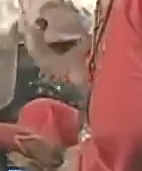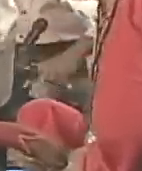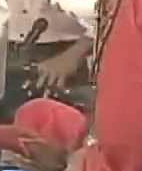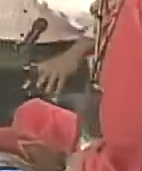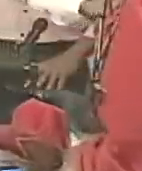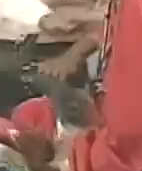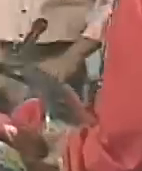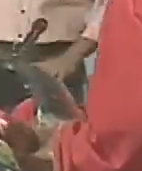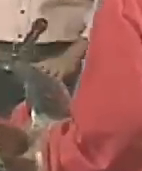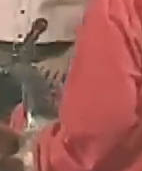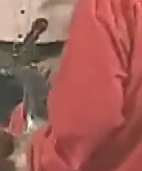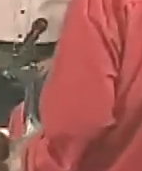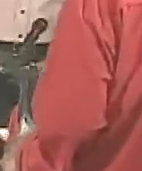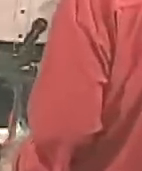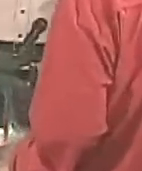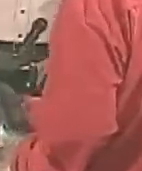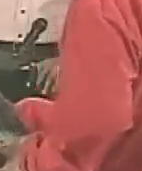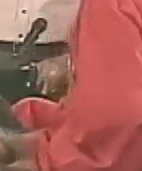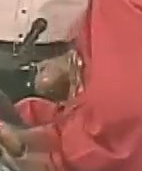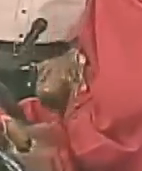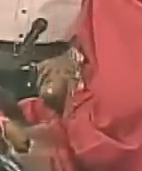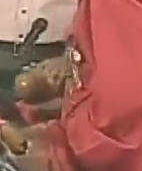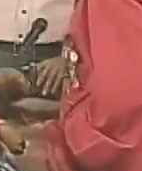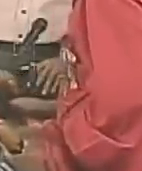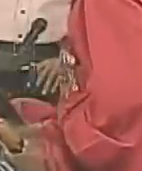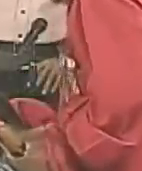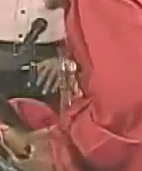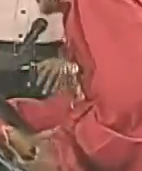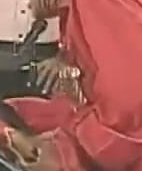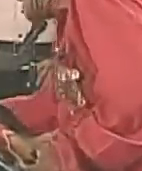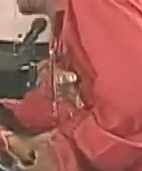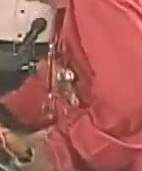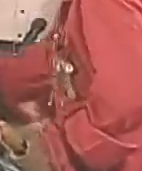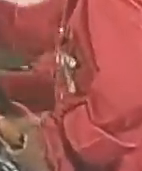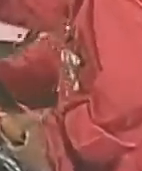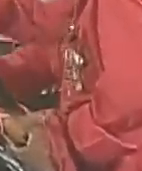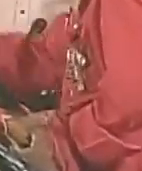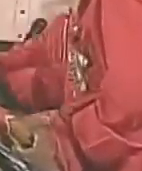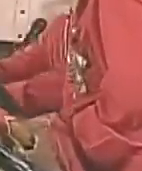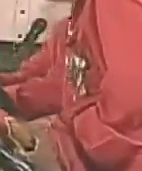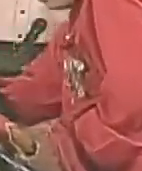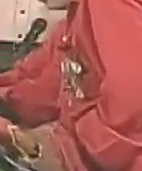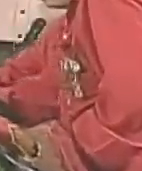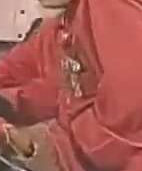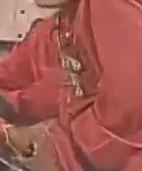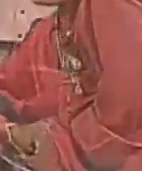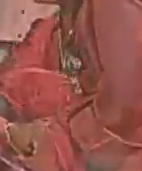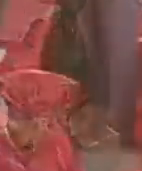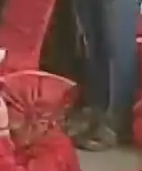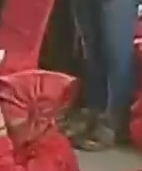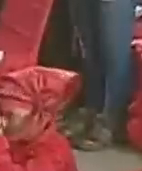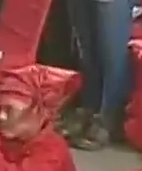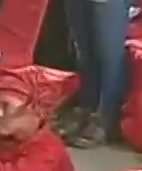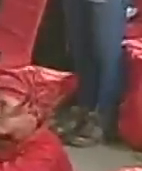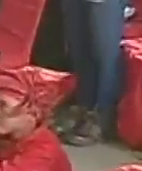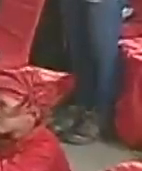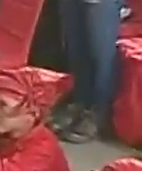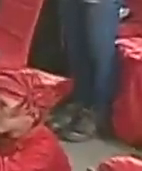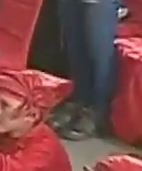la aprobación del reglamento, la ley orgánica que rige los consejos productivos